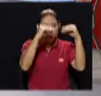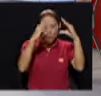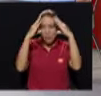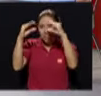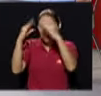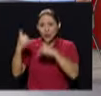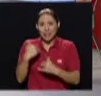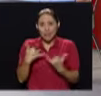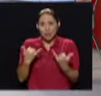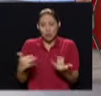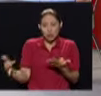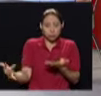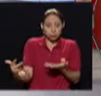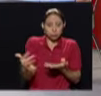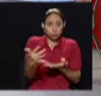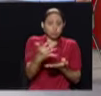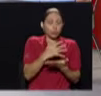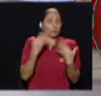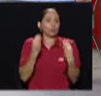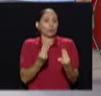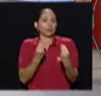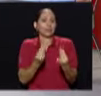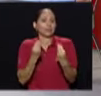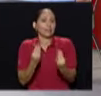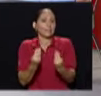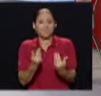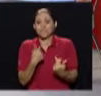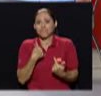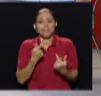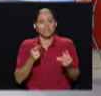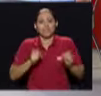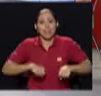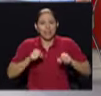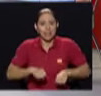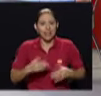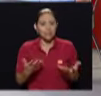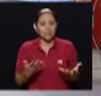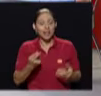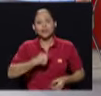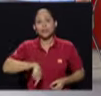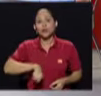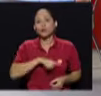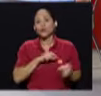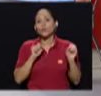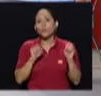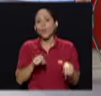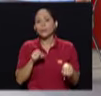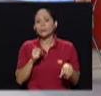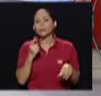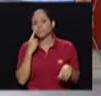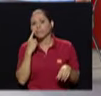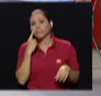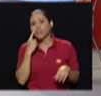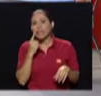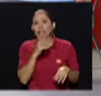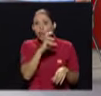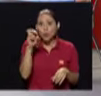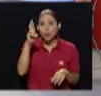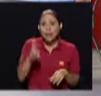información que estamos generando sobrepasa nuestra capacidad. Creo que si de alguna forma nosotros podemos estimular que en Costa Rica